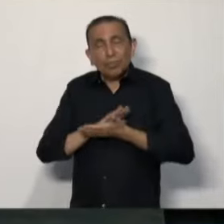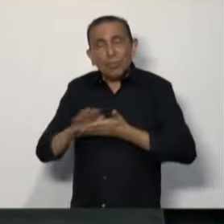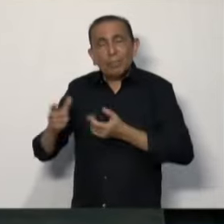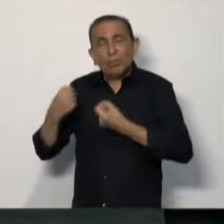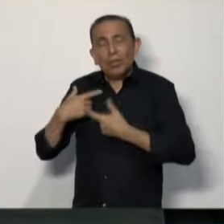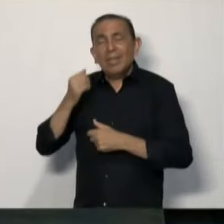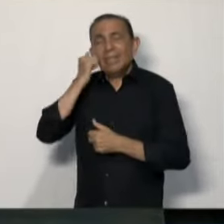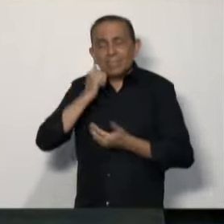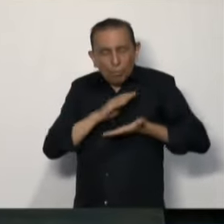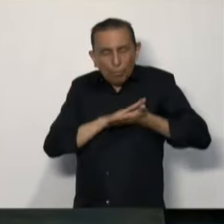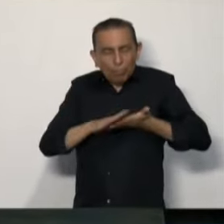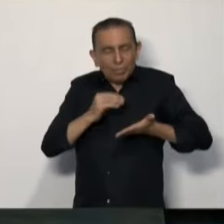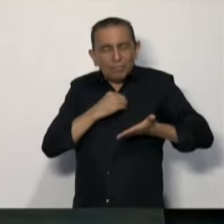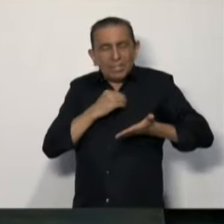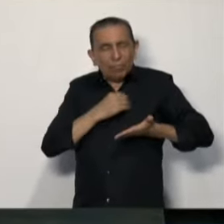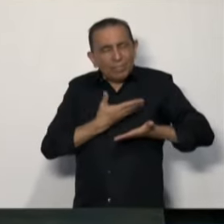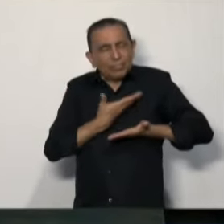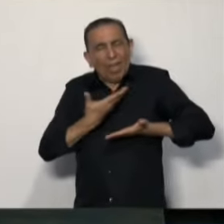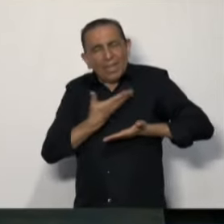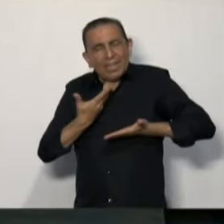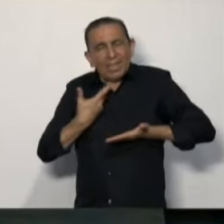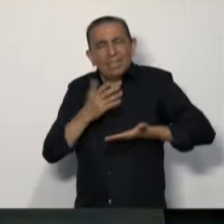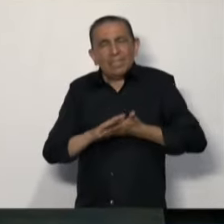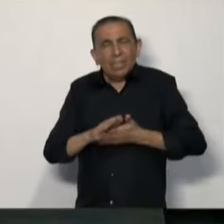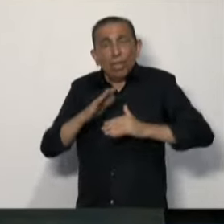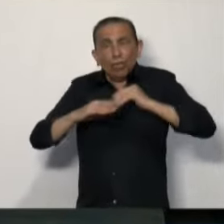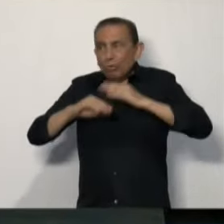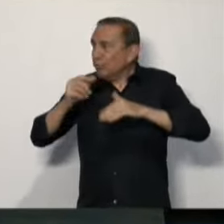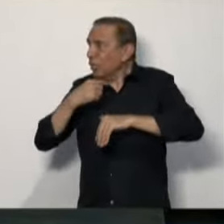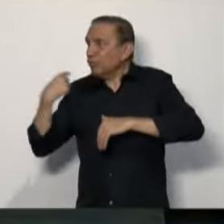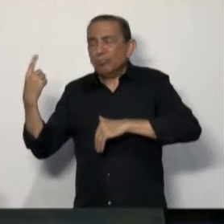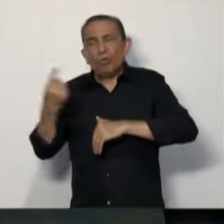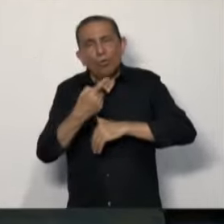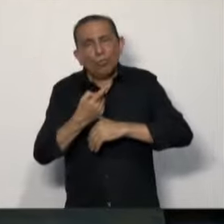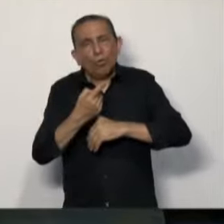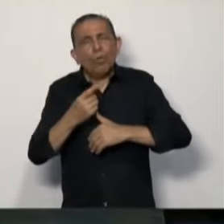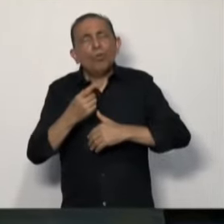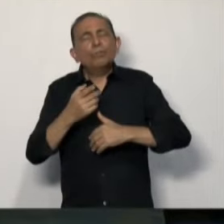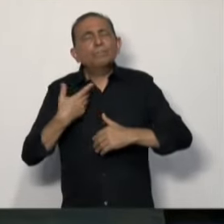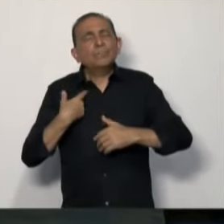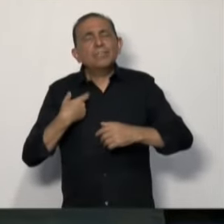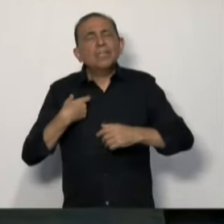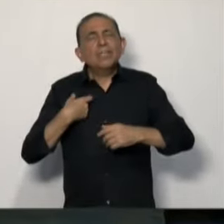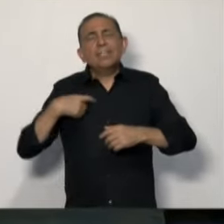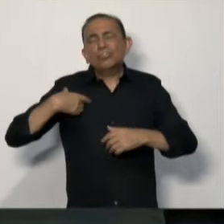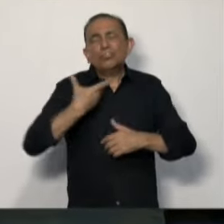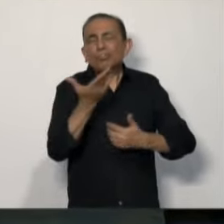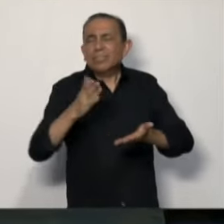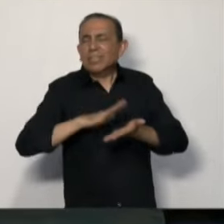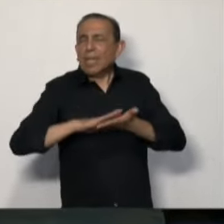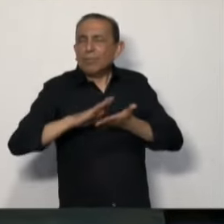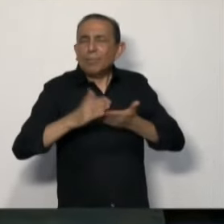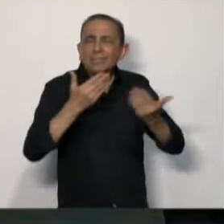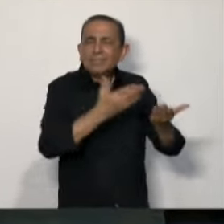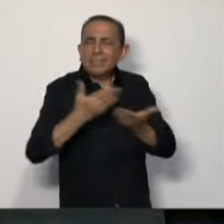que el Señor purifique nuestro corazón para construir entre todos una nueva sociedad, poniéndonos al